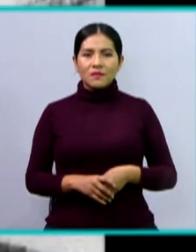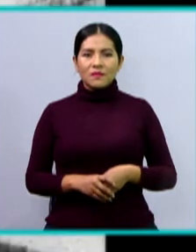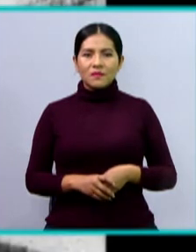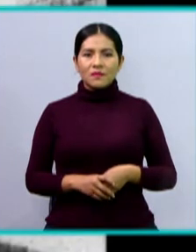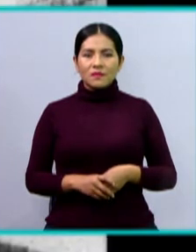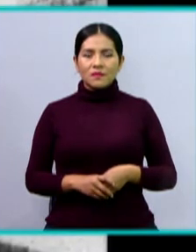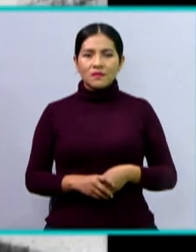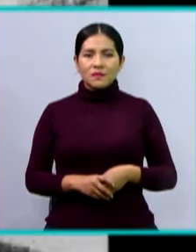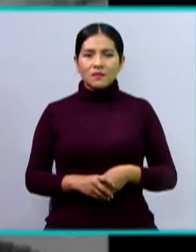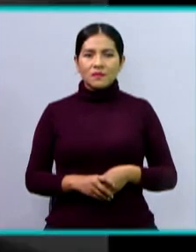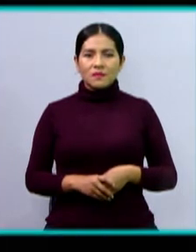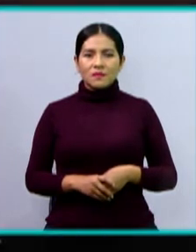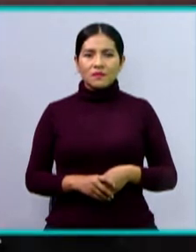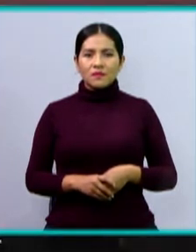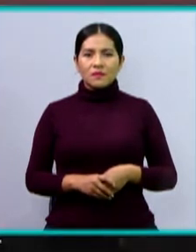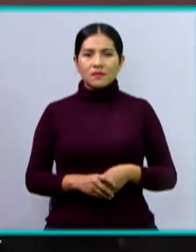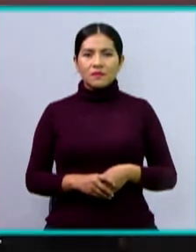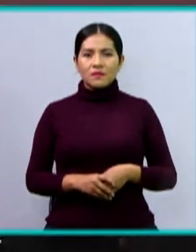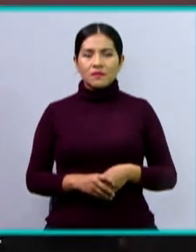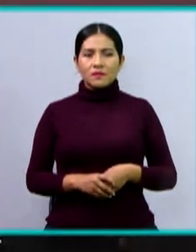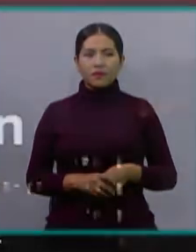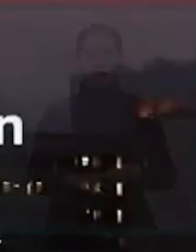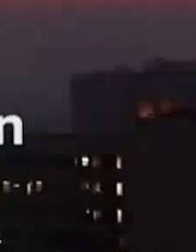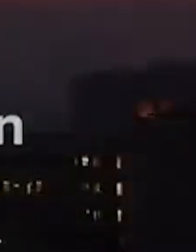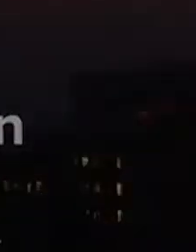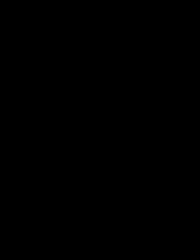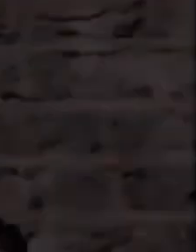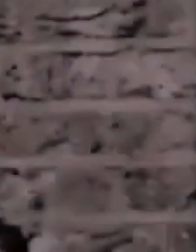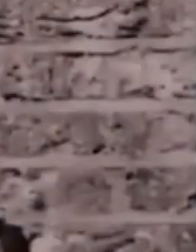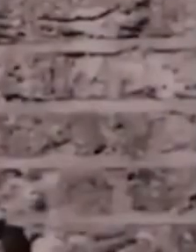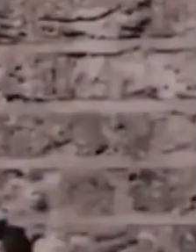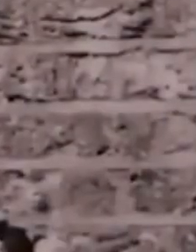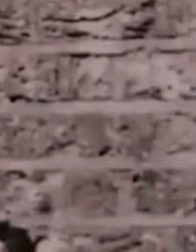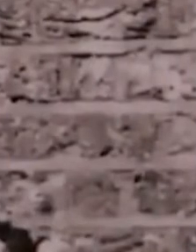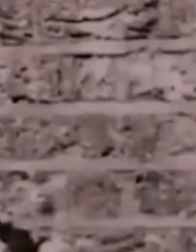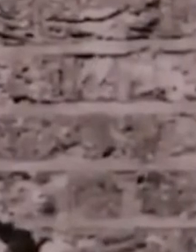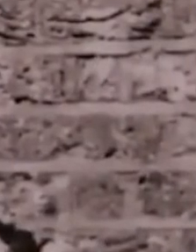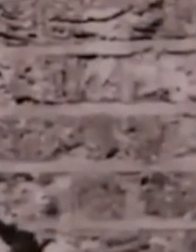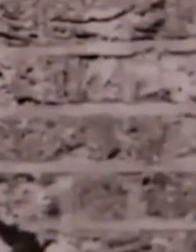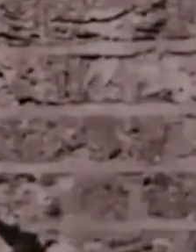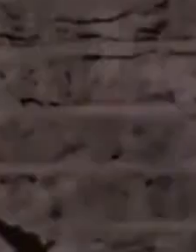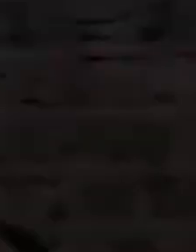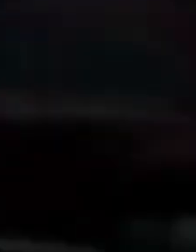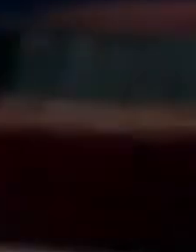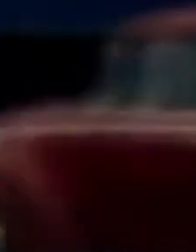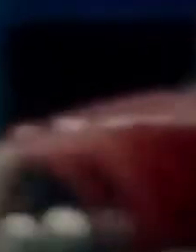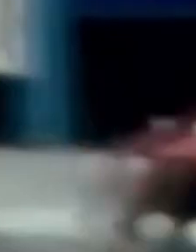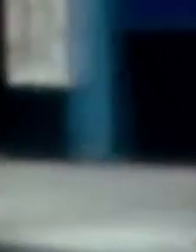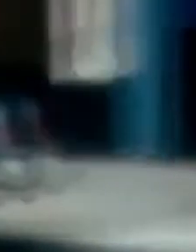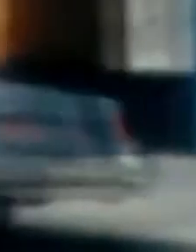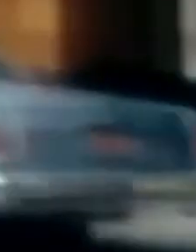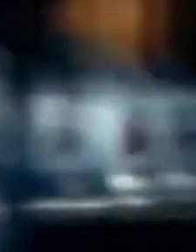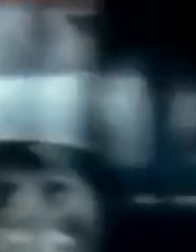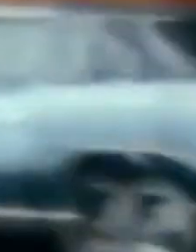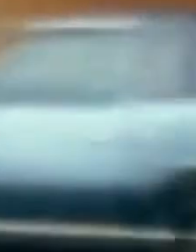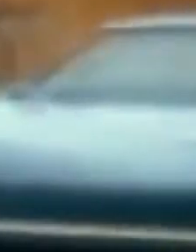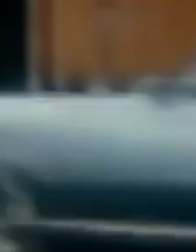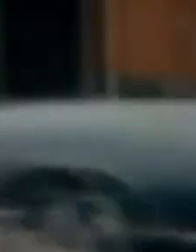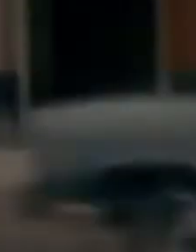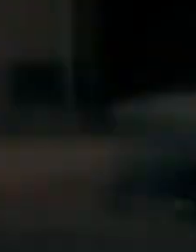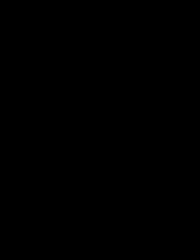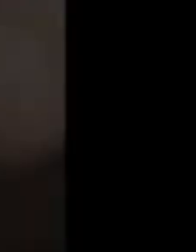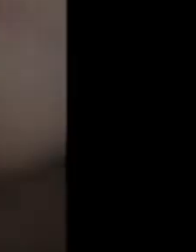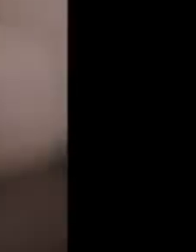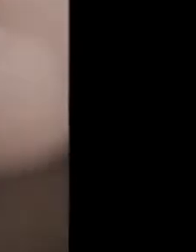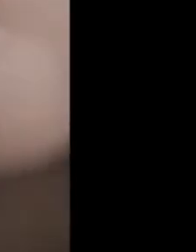Rugby used to be in the top 5. Sugar Man. He's my most memorable artist. Bob Dylan was mild to this guy. He was this wandering spirit